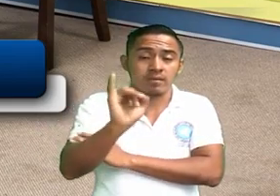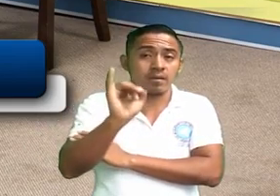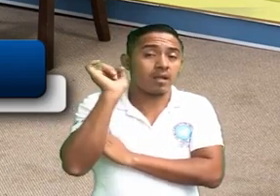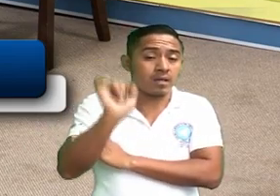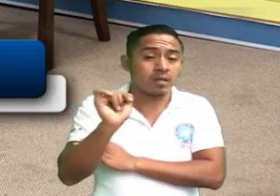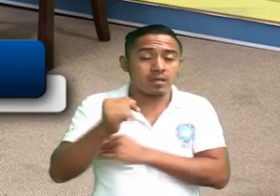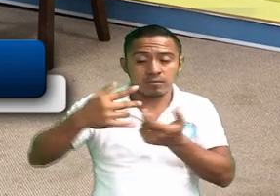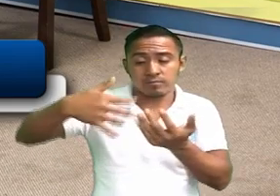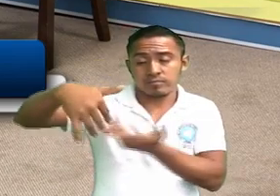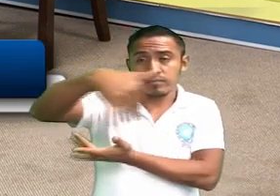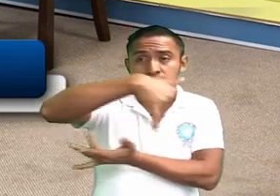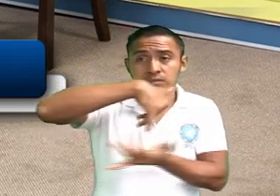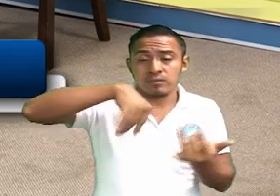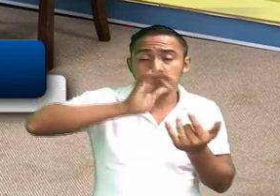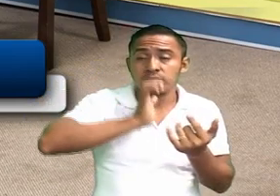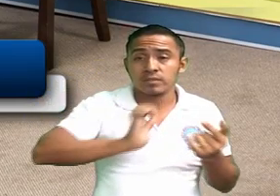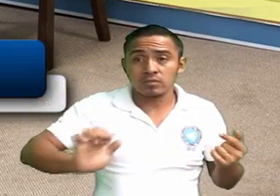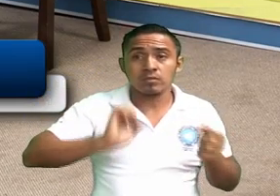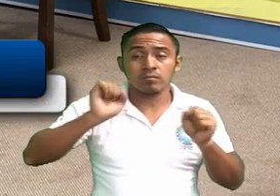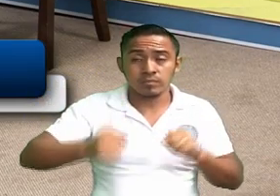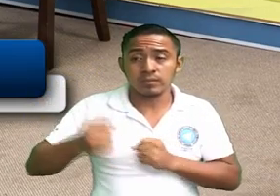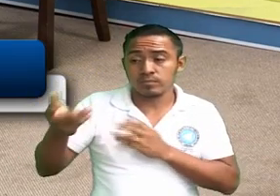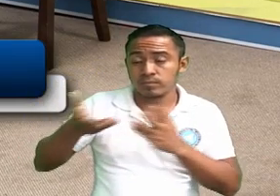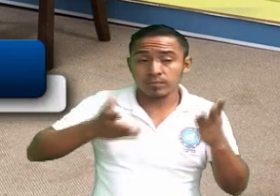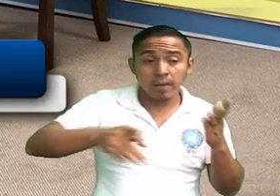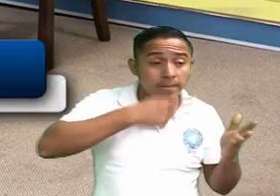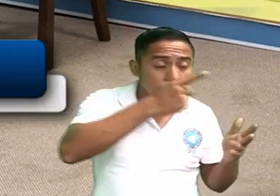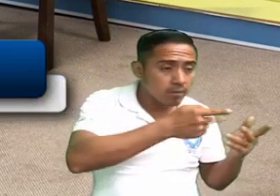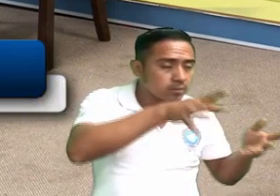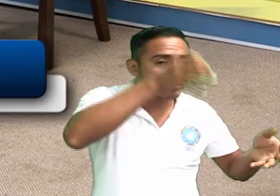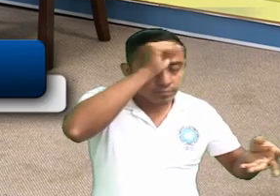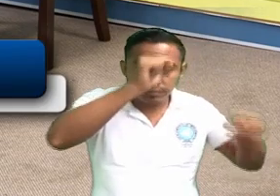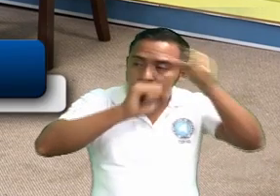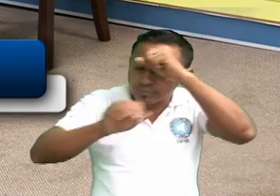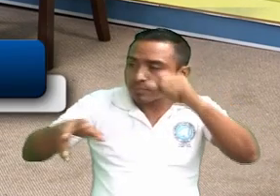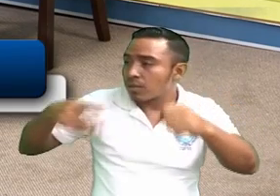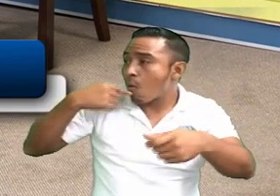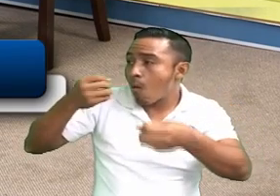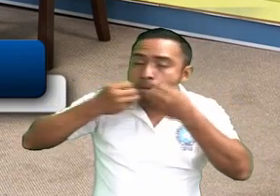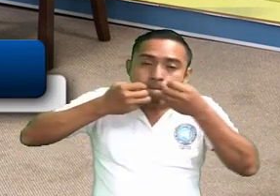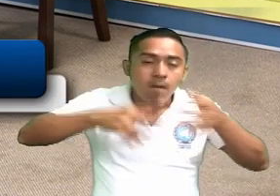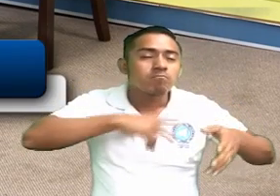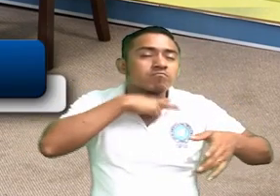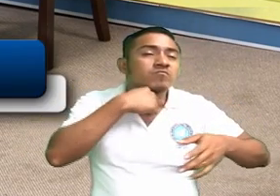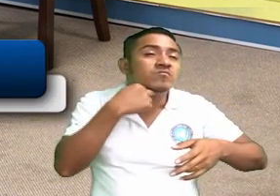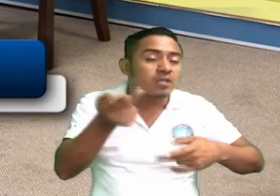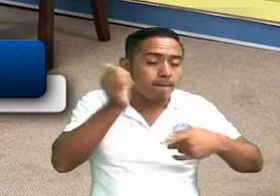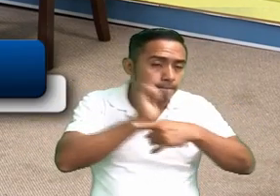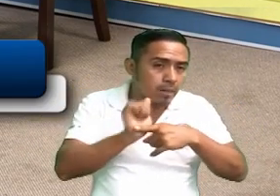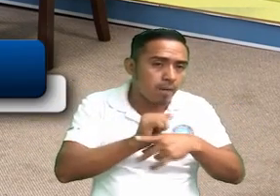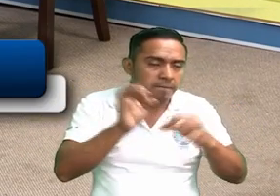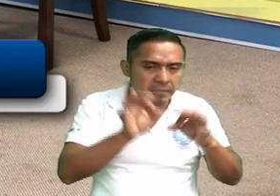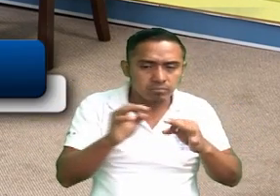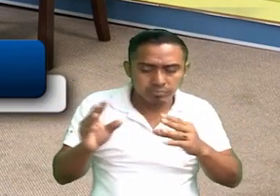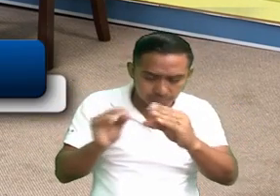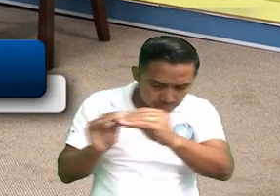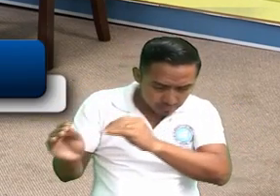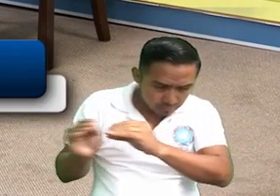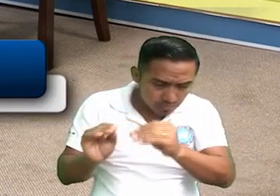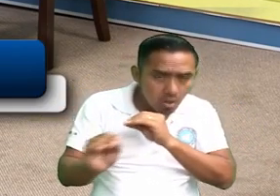donde nosotros recomendamos posteriormente de que ya el niño, cuando ya tiene 3 añitos, meterlo a